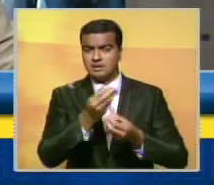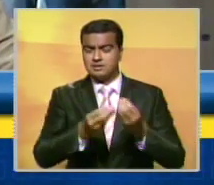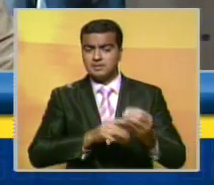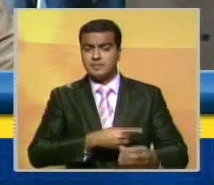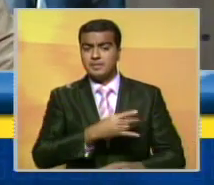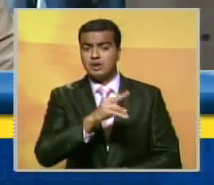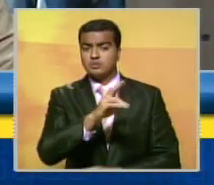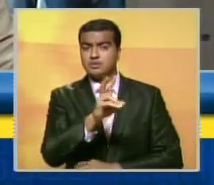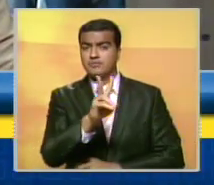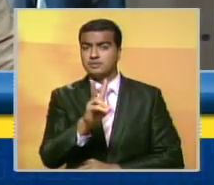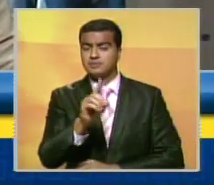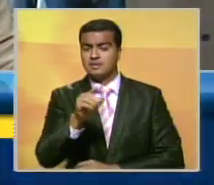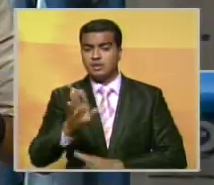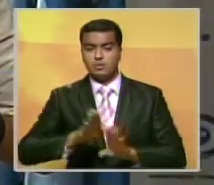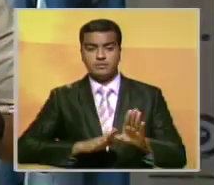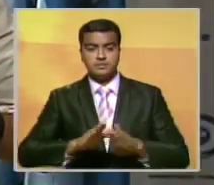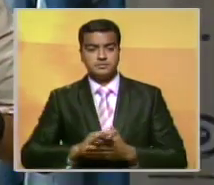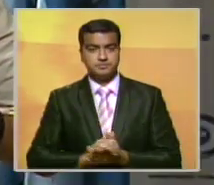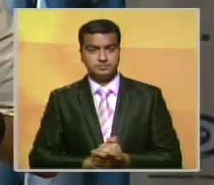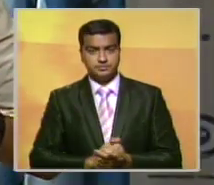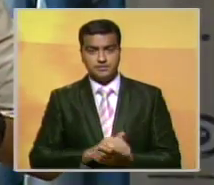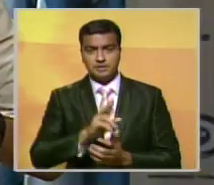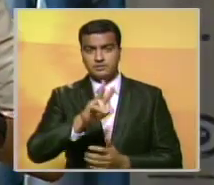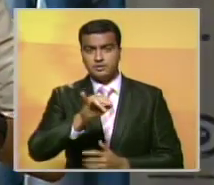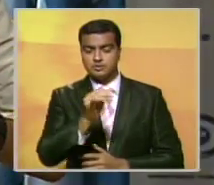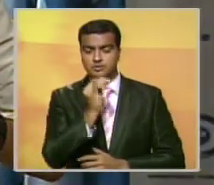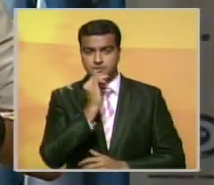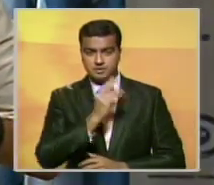universidad central de Venezuela este jueves Victoria Joseph noticiero venevisión